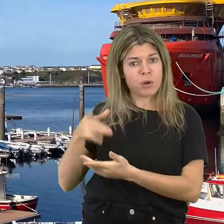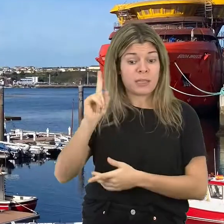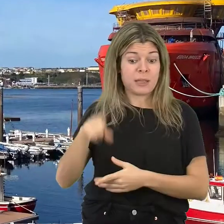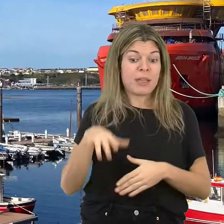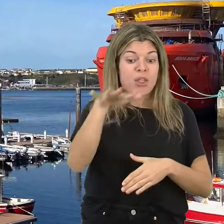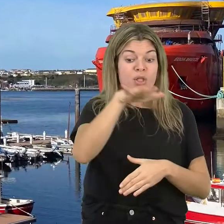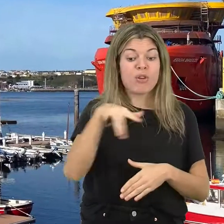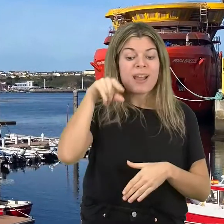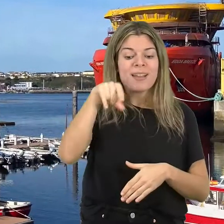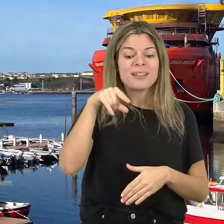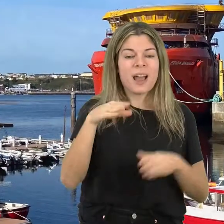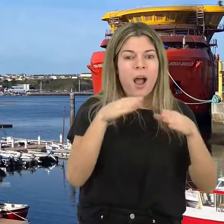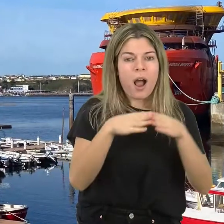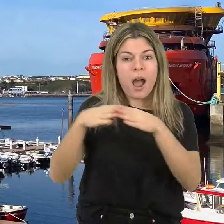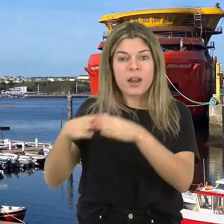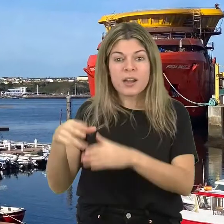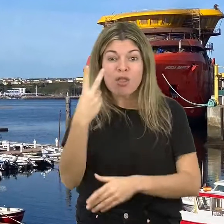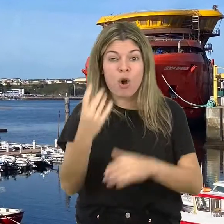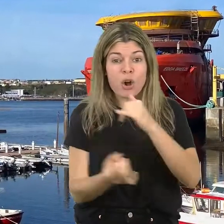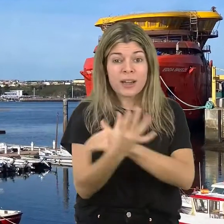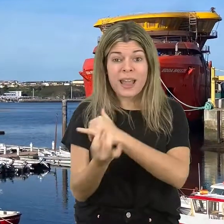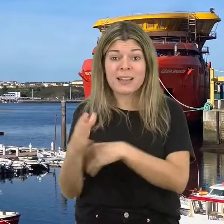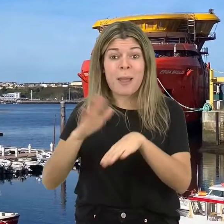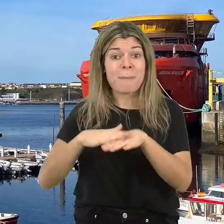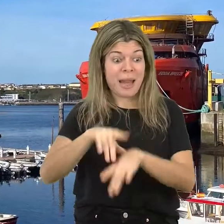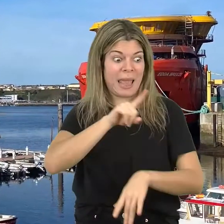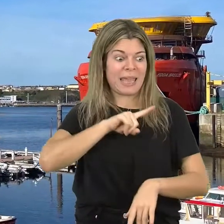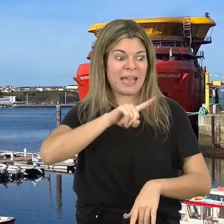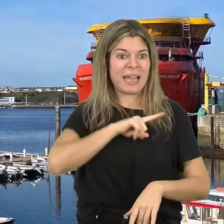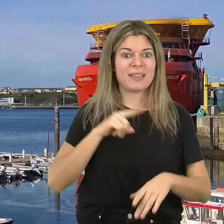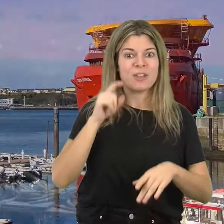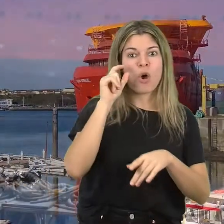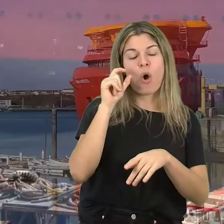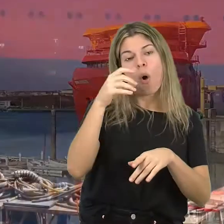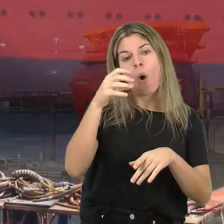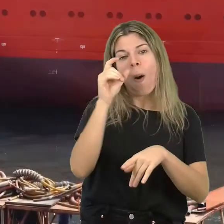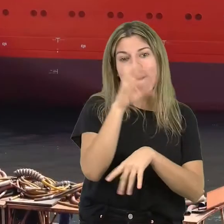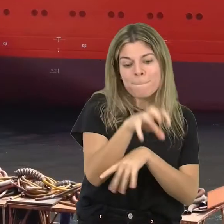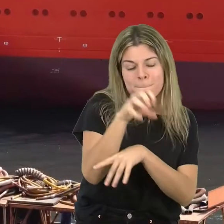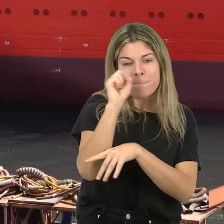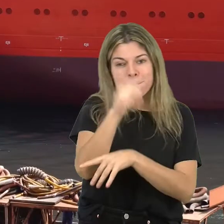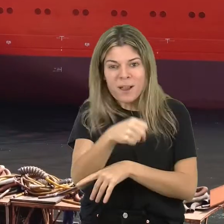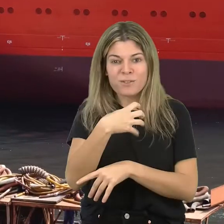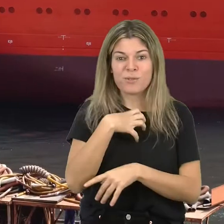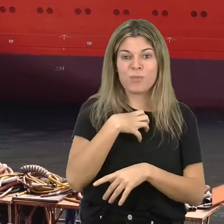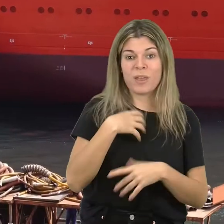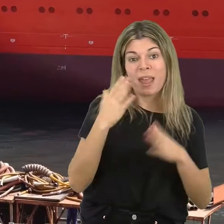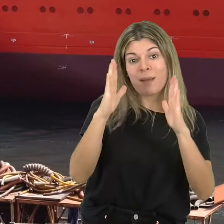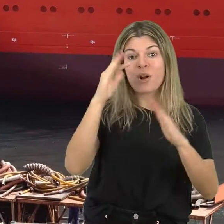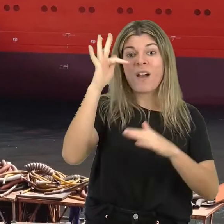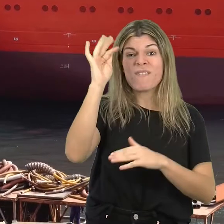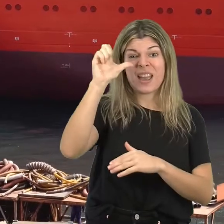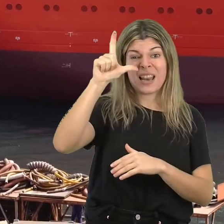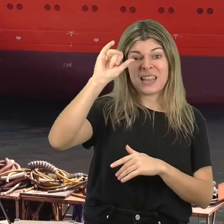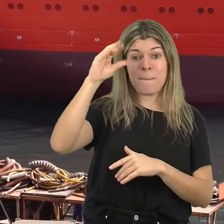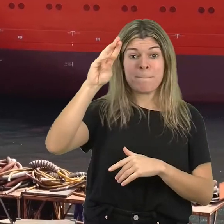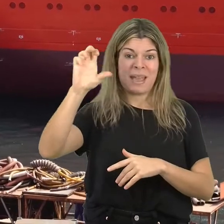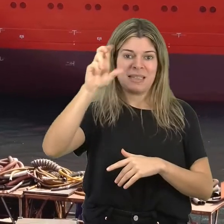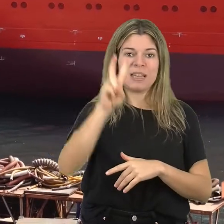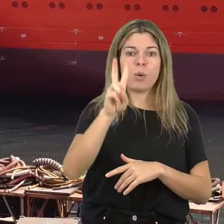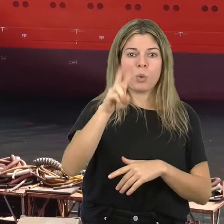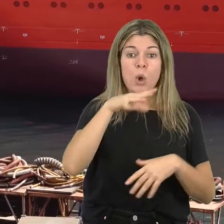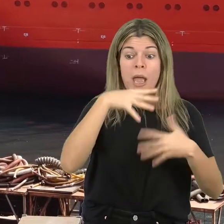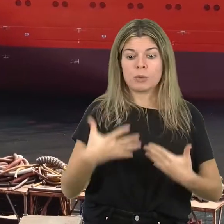de la Linera se construyeron 2 galeras para el ejército de la Armada Invencible en tiempos de Felipe II. Hoy conviven en la ría